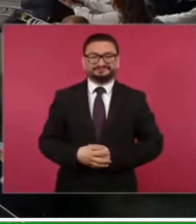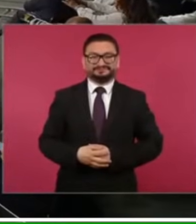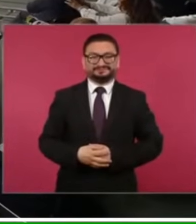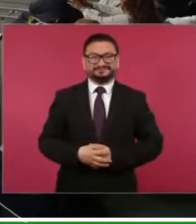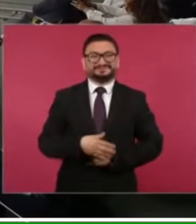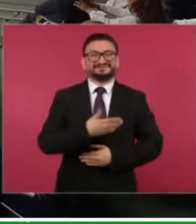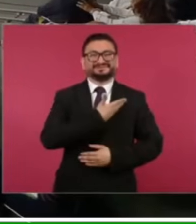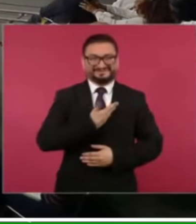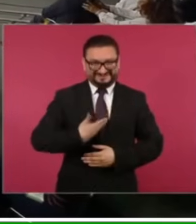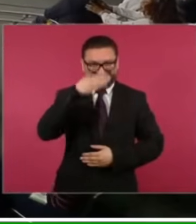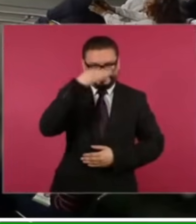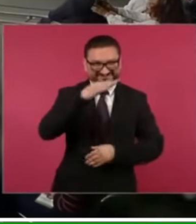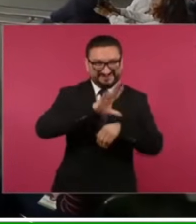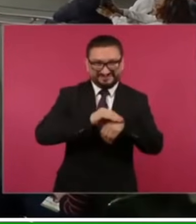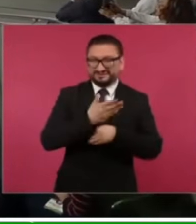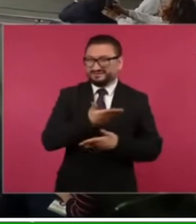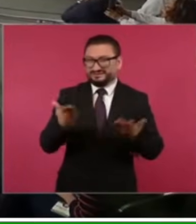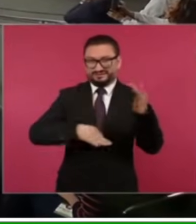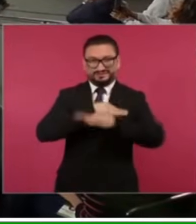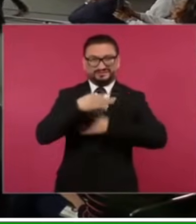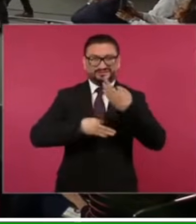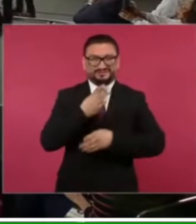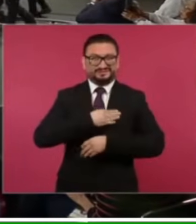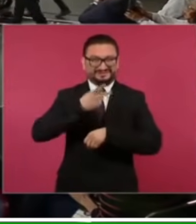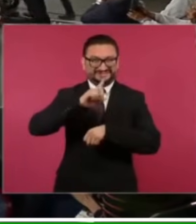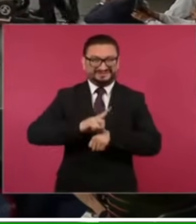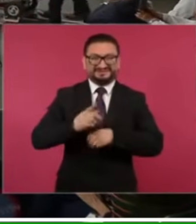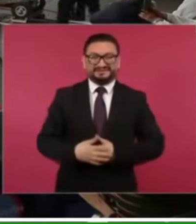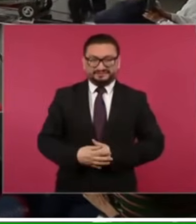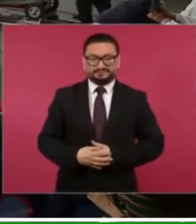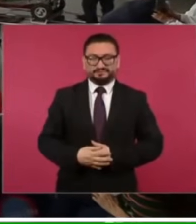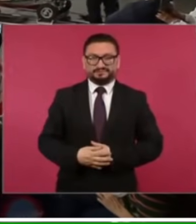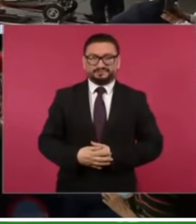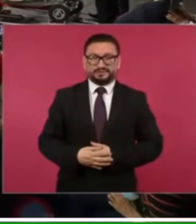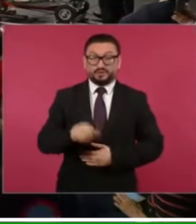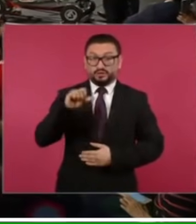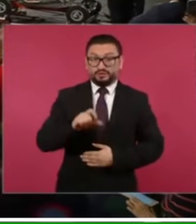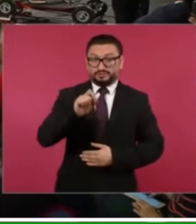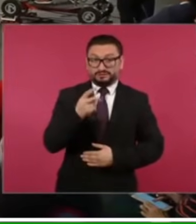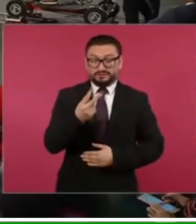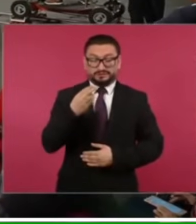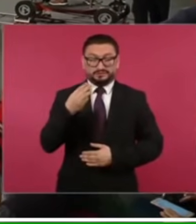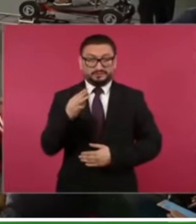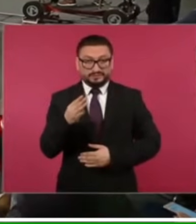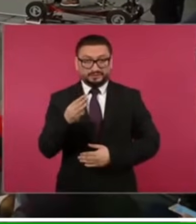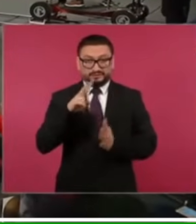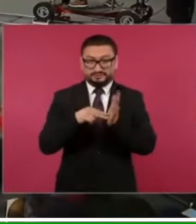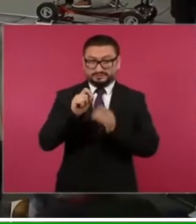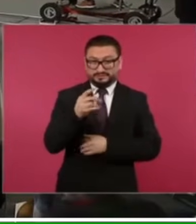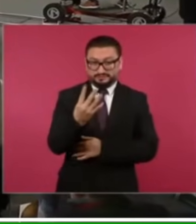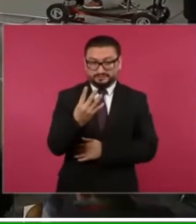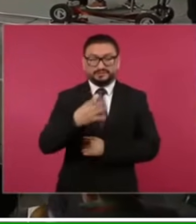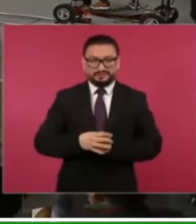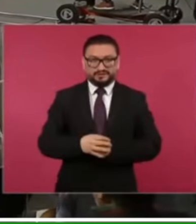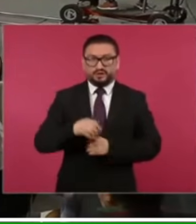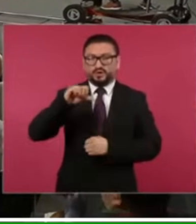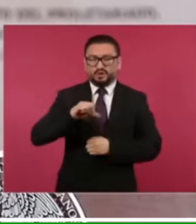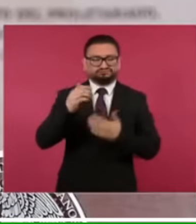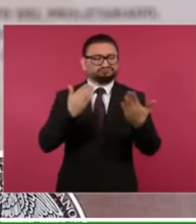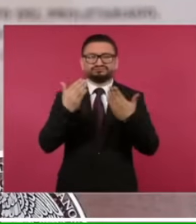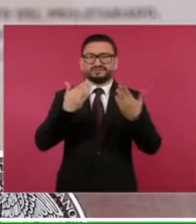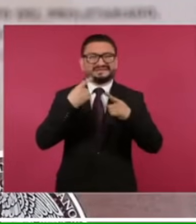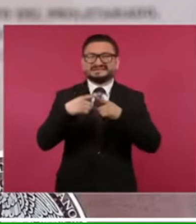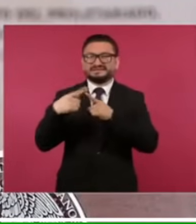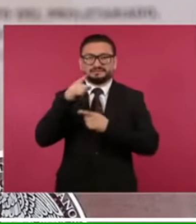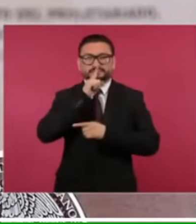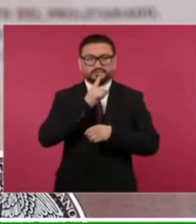Con su permiso, señor presidente, buenos días a todas, a todos. Hoy es 22 de mayo del año 2024. Esta es la sección quién es quién en las mentiras